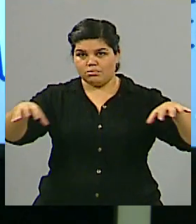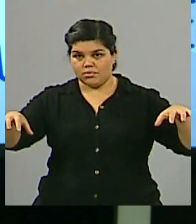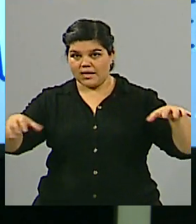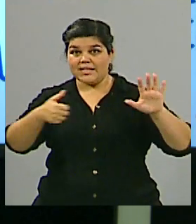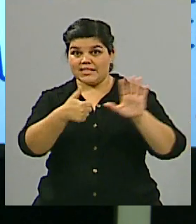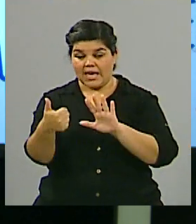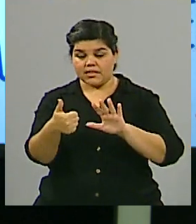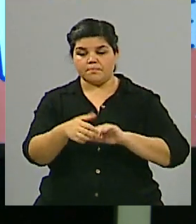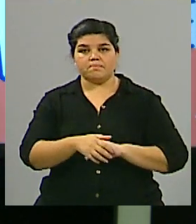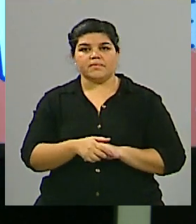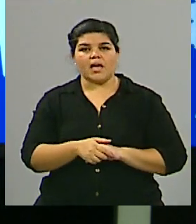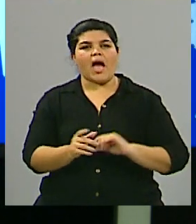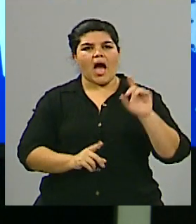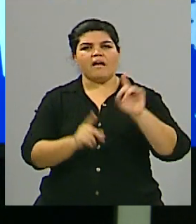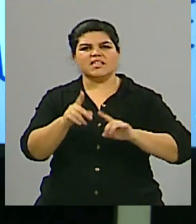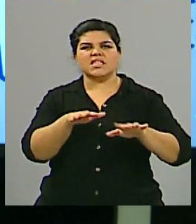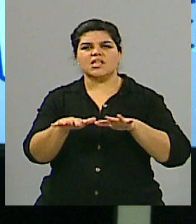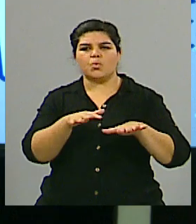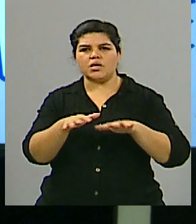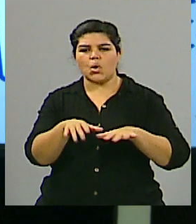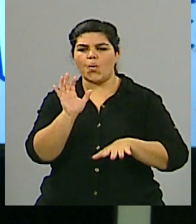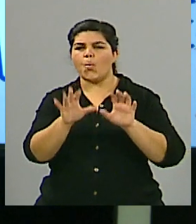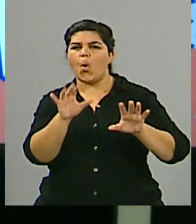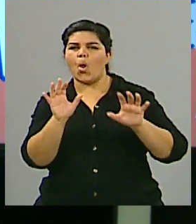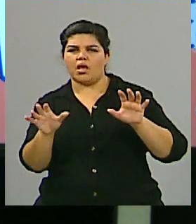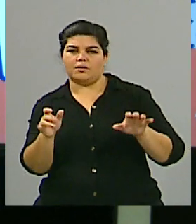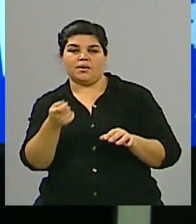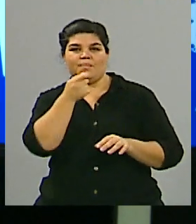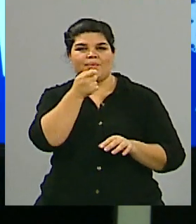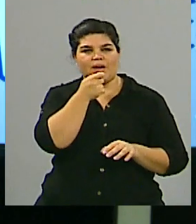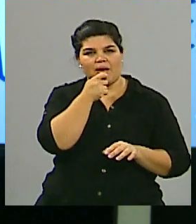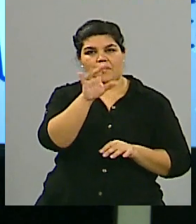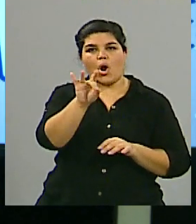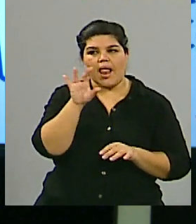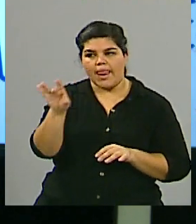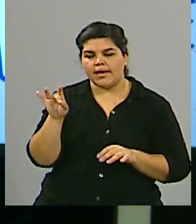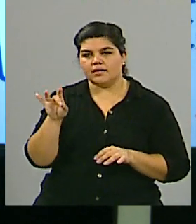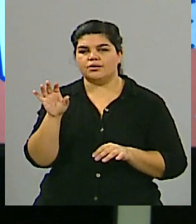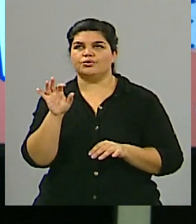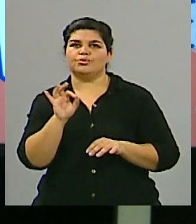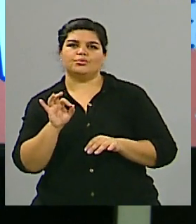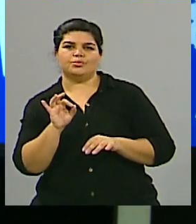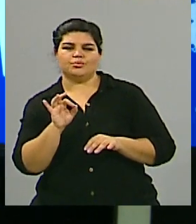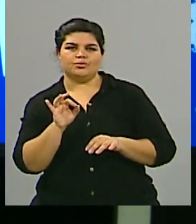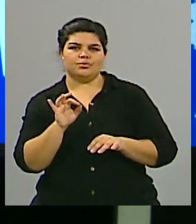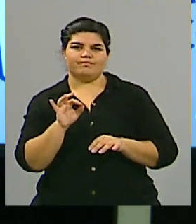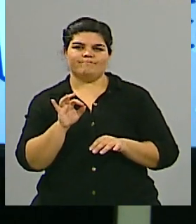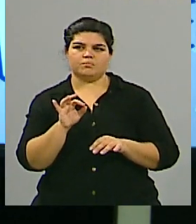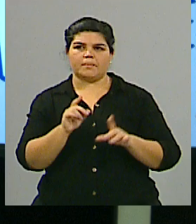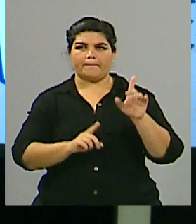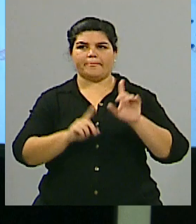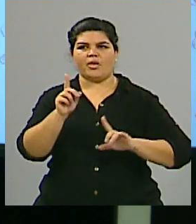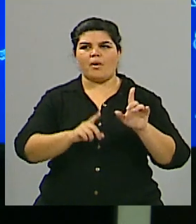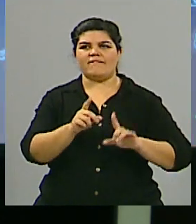y hay momentos donde, por ejemplo, bueno, cuando hay que elegir algo, cuando están, por ejemplo, atravesando procesos de